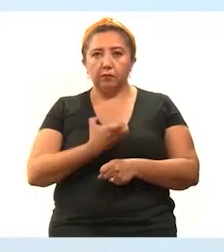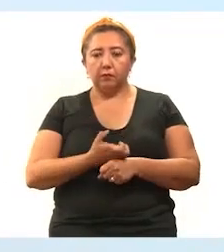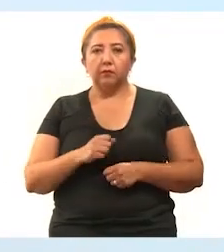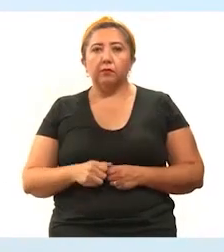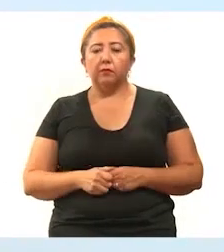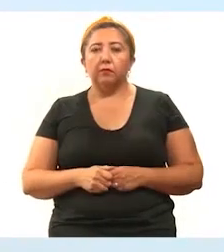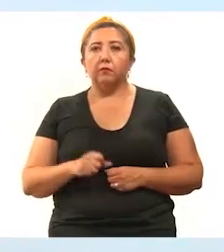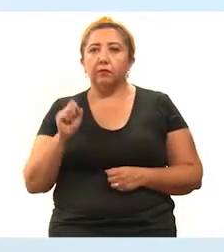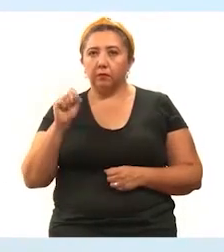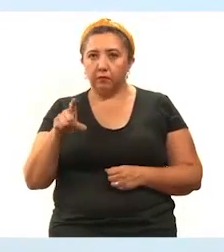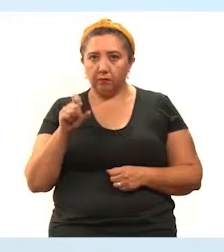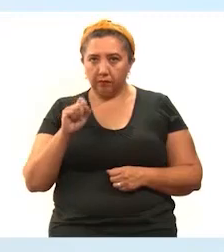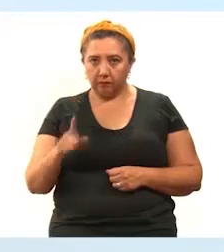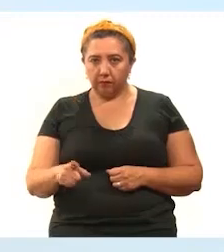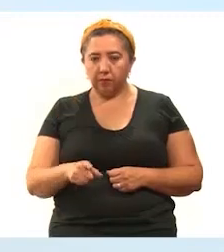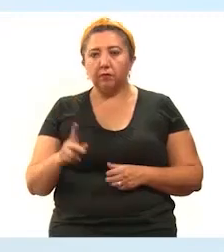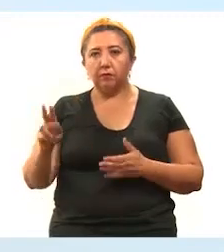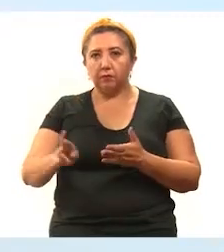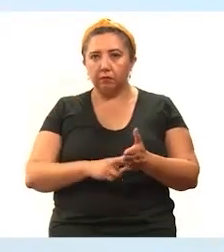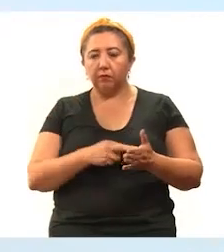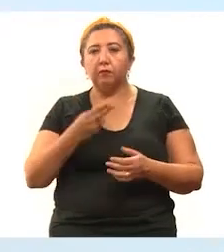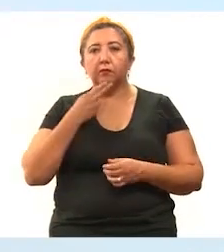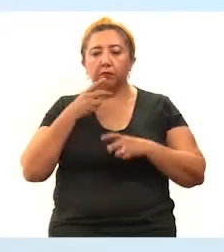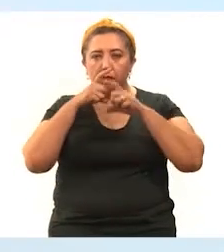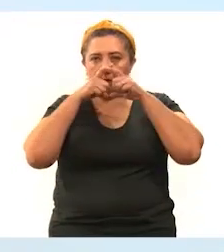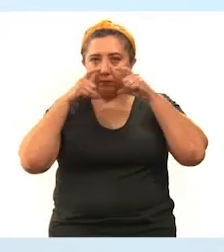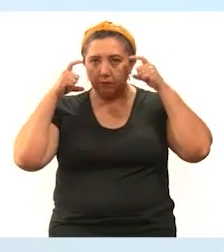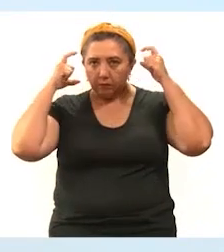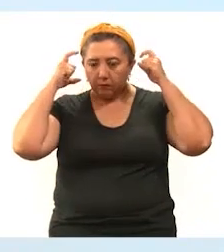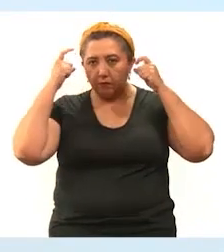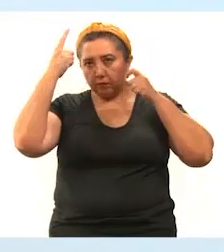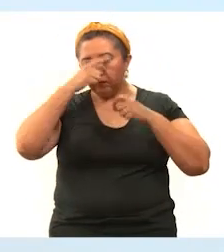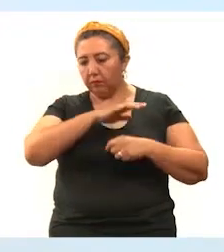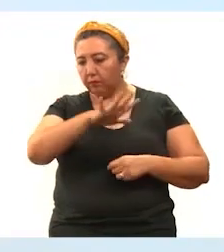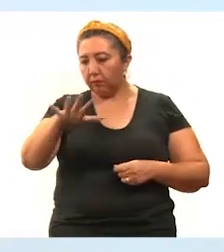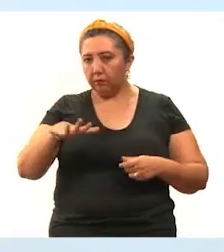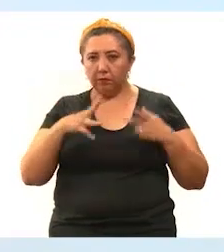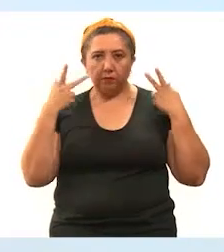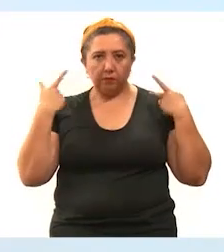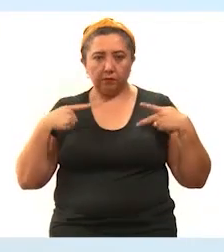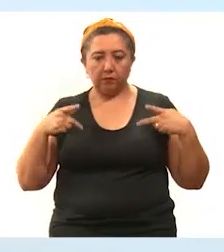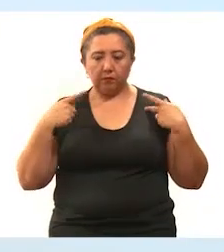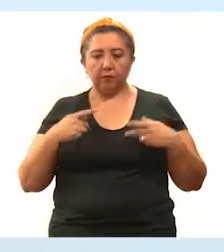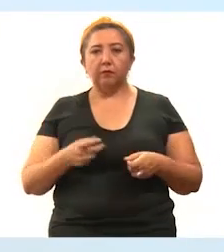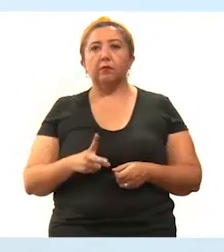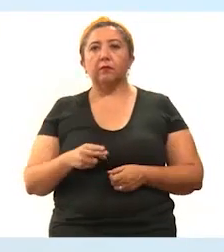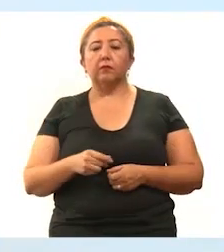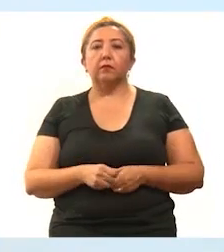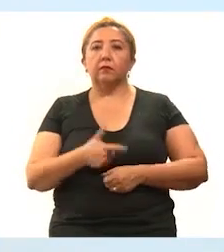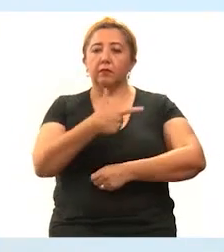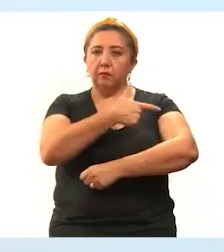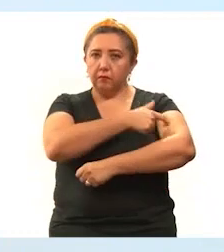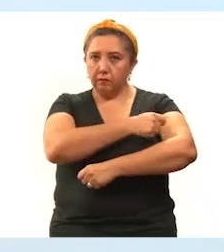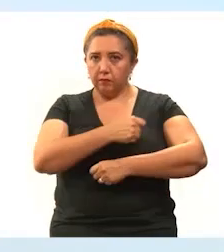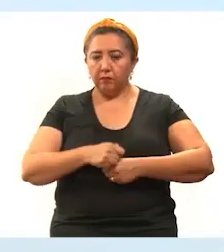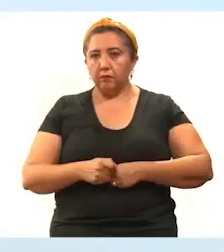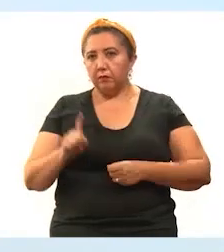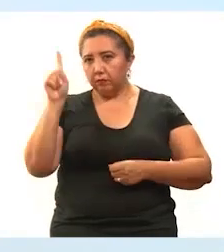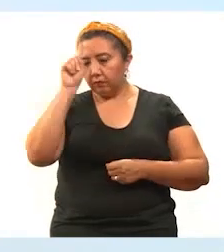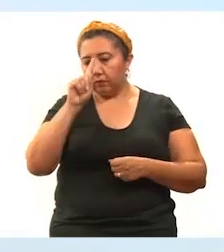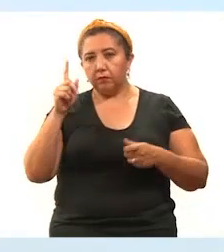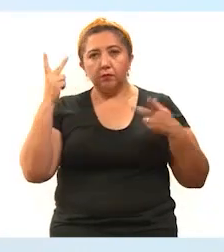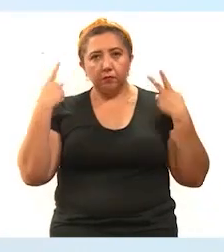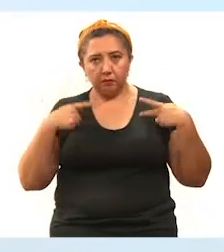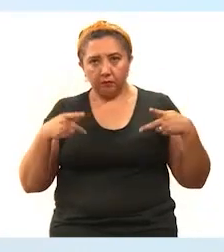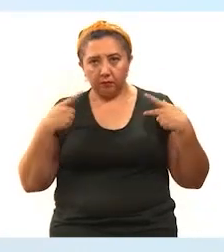estado. Asimismo, se reitera el uso obligatorio de cubrebocas para toda la población, incluso la vacunada, y se recomienda a